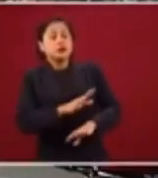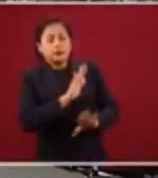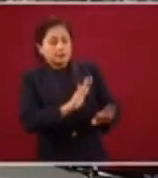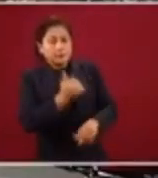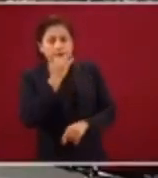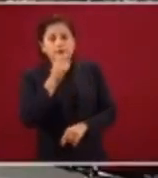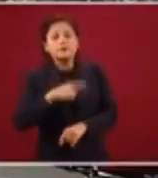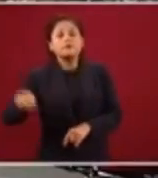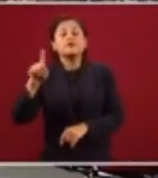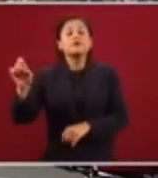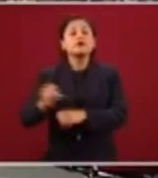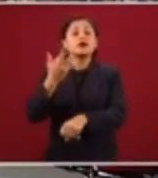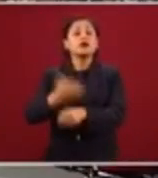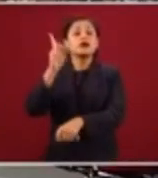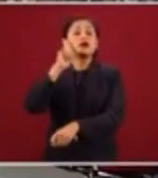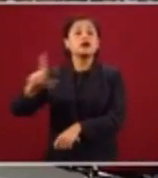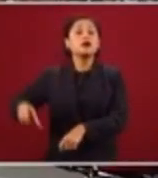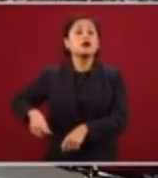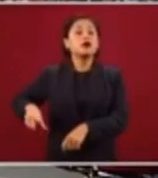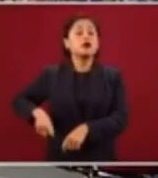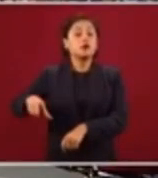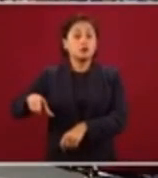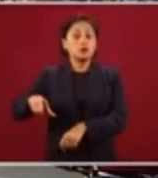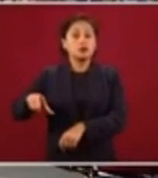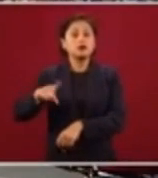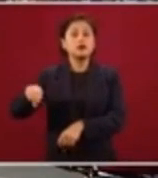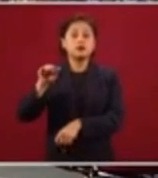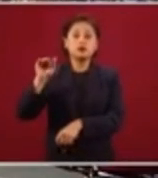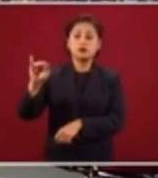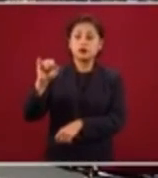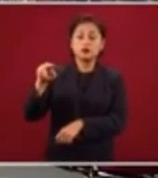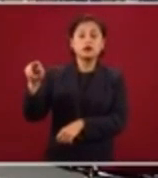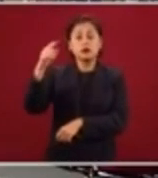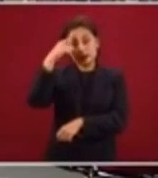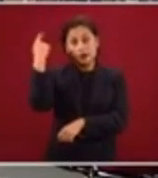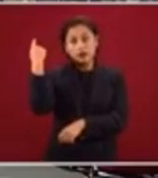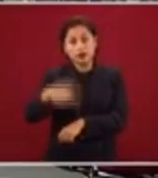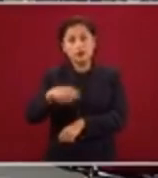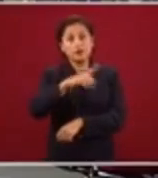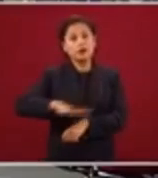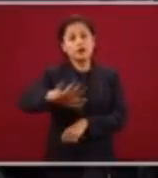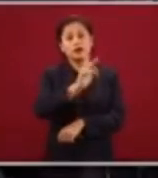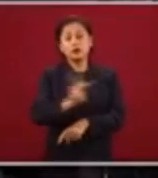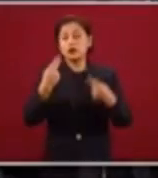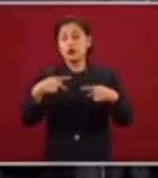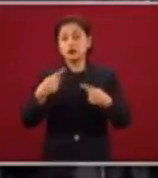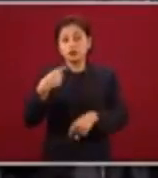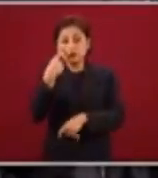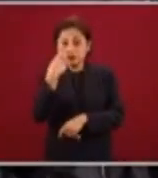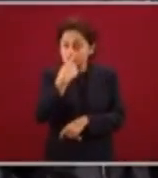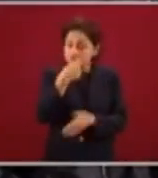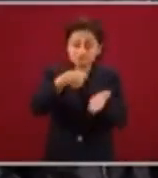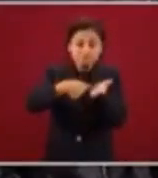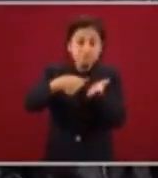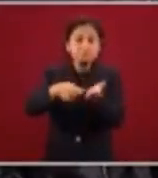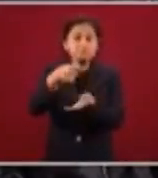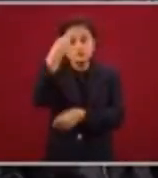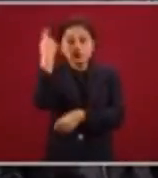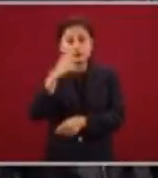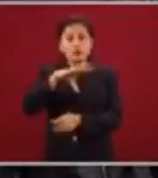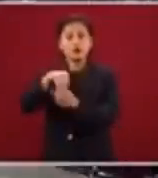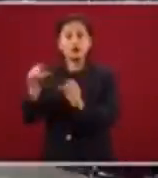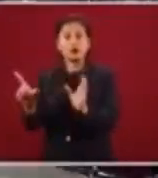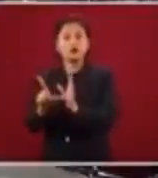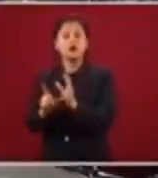solicitud que hizo la Secretaría de Gobernación al Instituto Nacional Electoral para obtener los datos biométricos de los mexicanos para conformar esa nueva credencial.